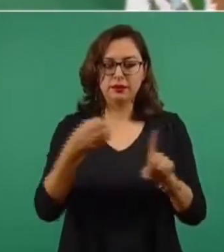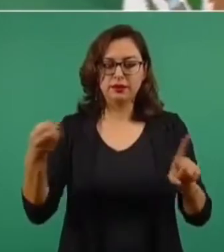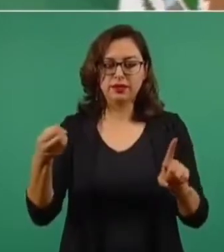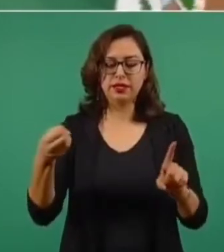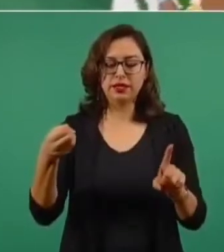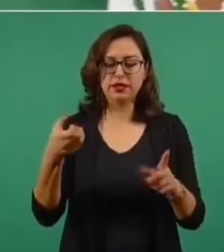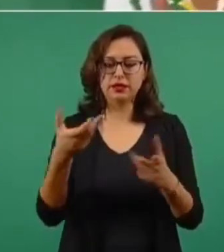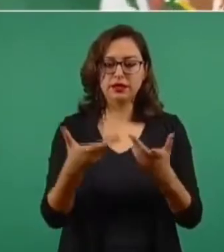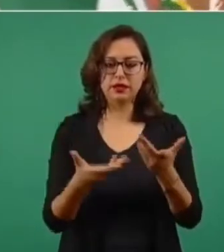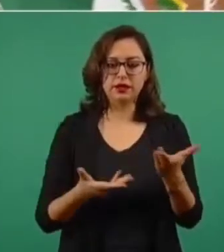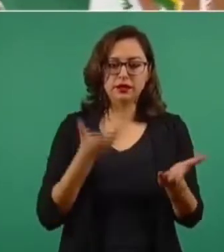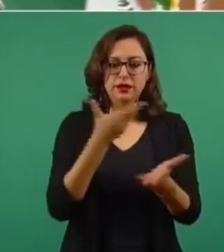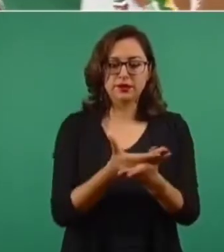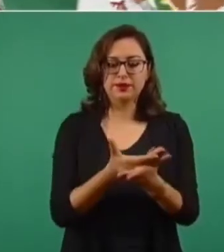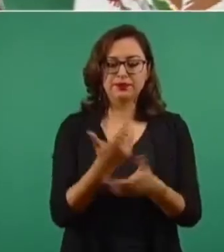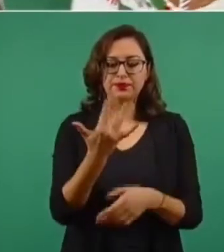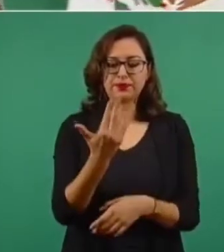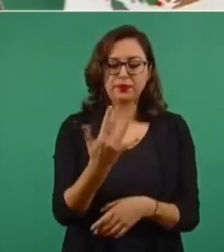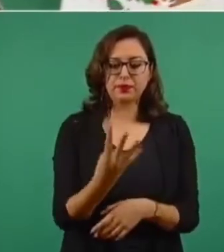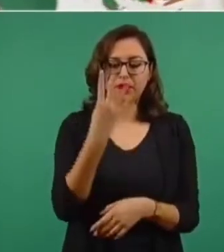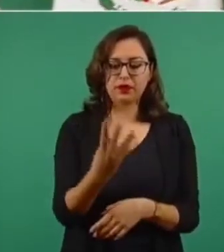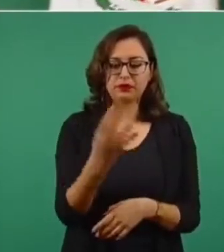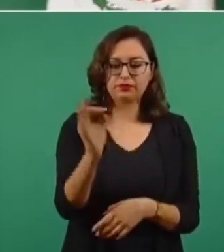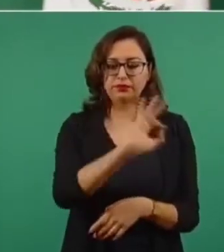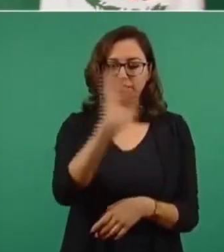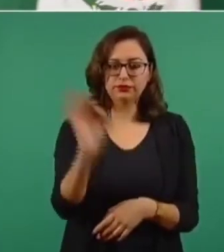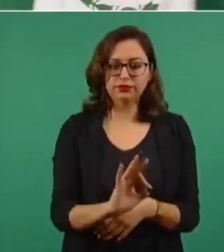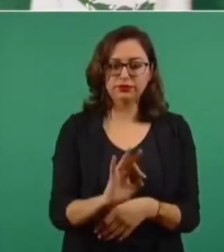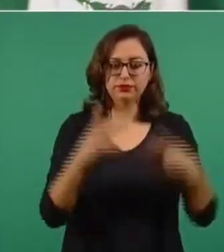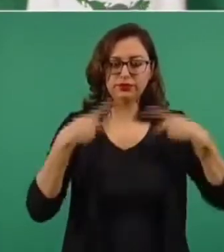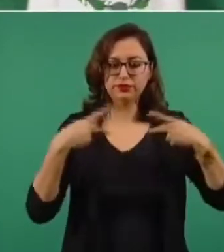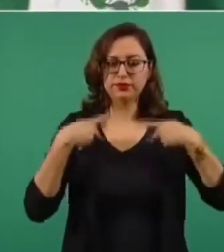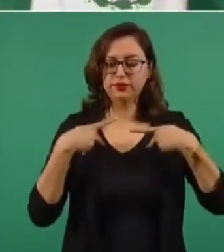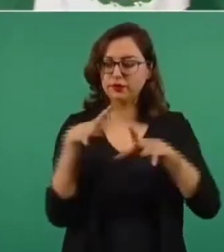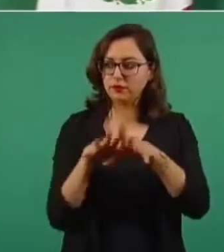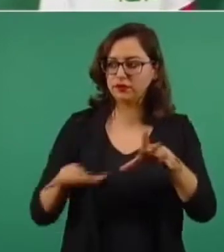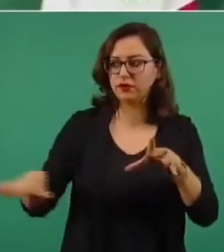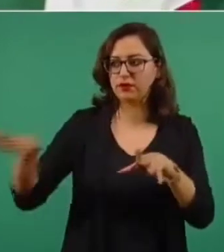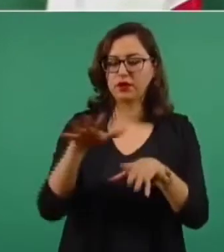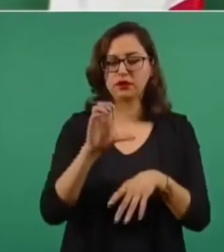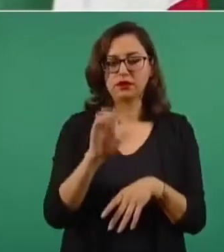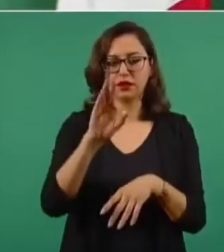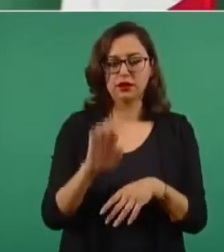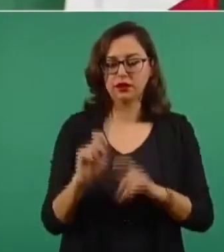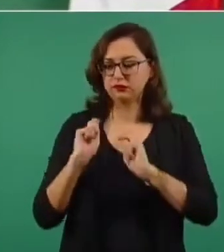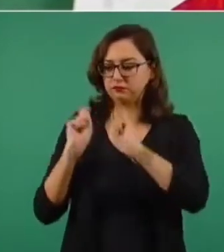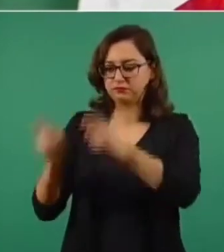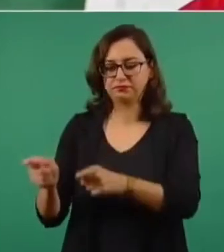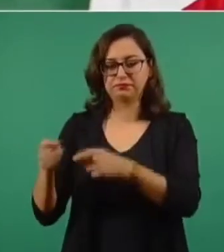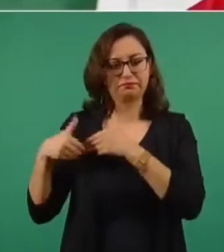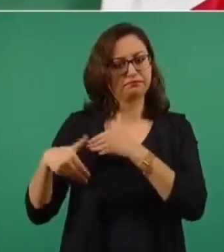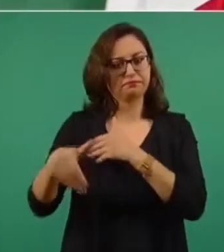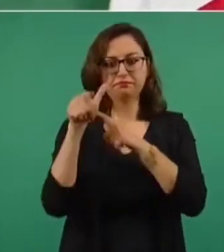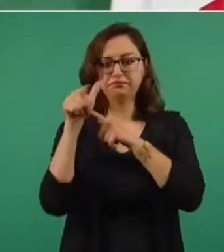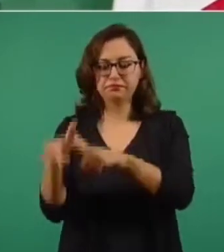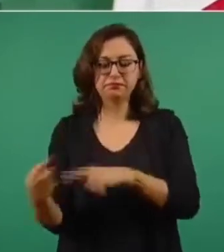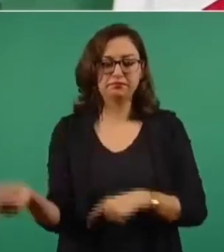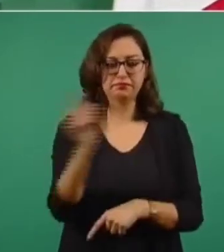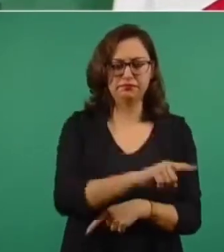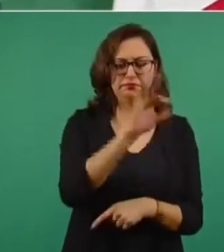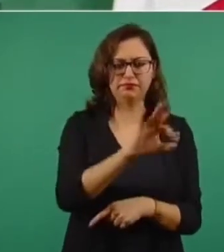para que el 54% del mercado corresponda a la Comisión Federal de Electricidad y